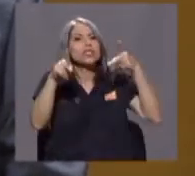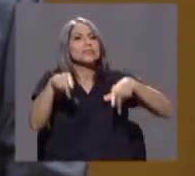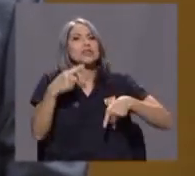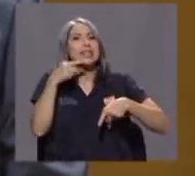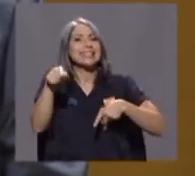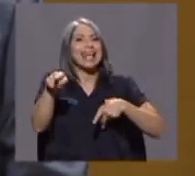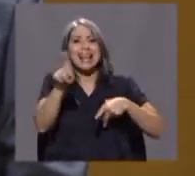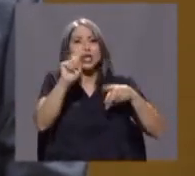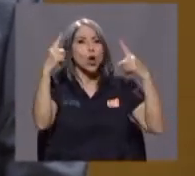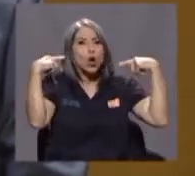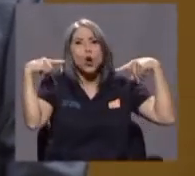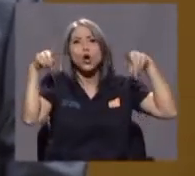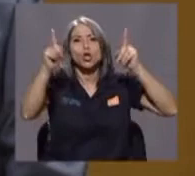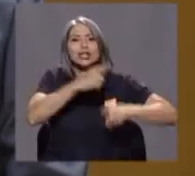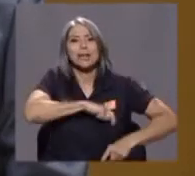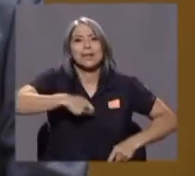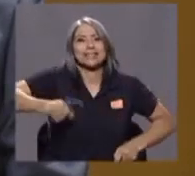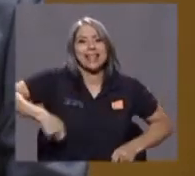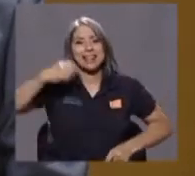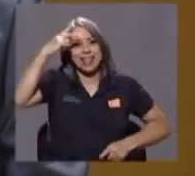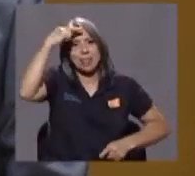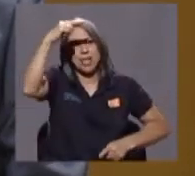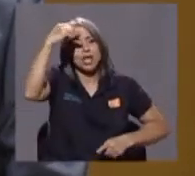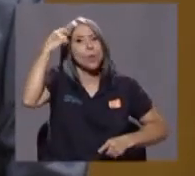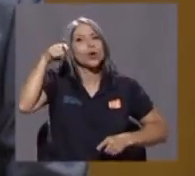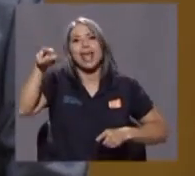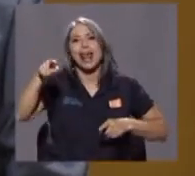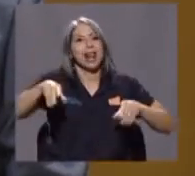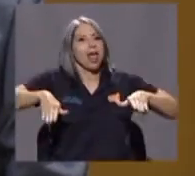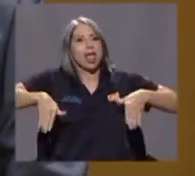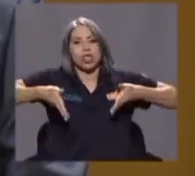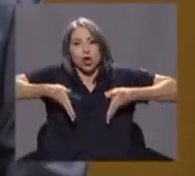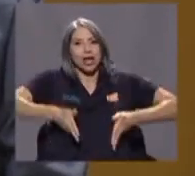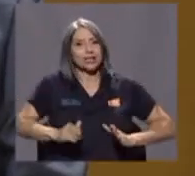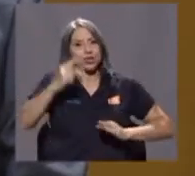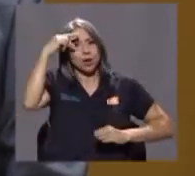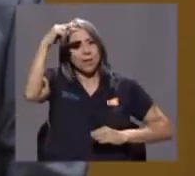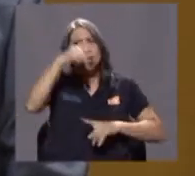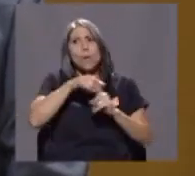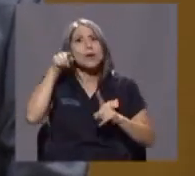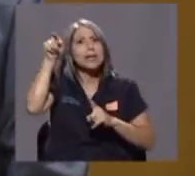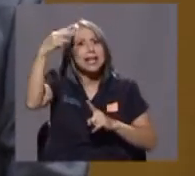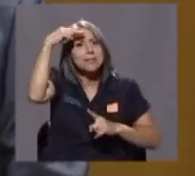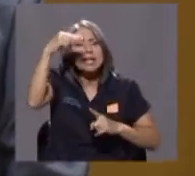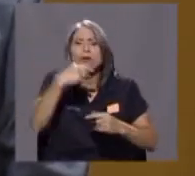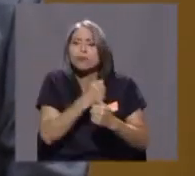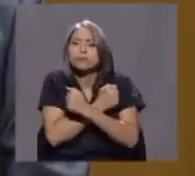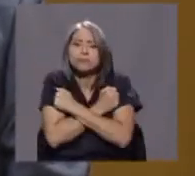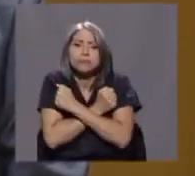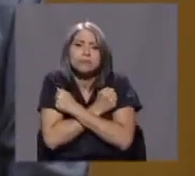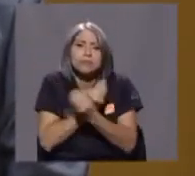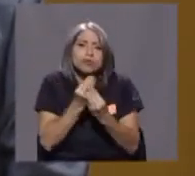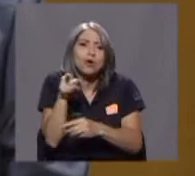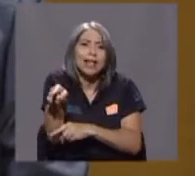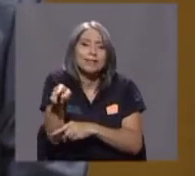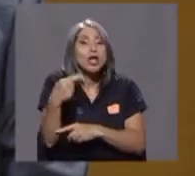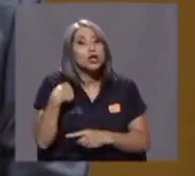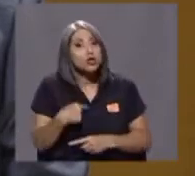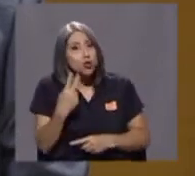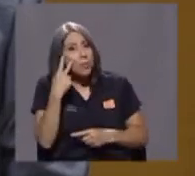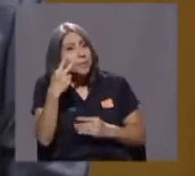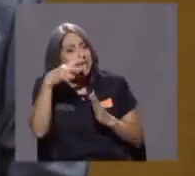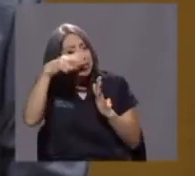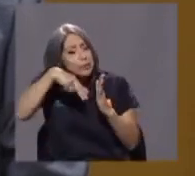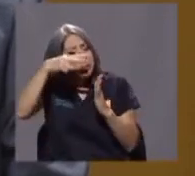pero en México es sumamente apreciado. Yo una vez leí un libro en que le dedicaba, un libro de derecho constitucional en que le dedicaban todo